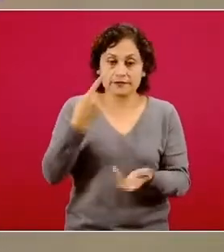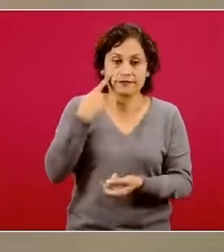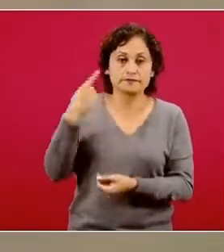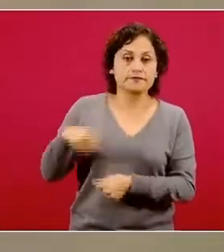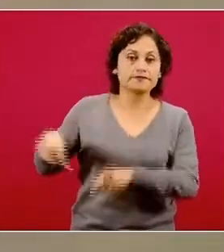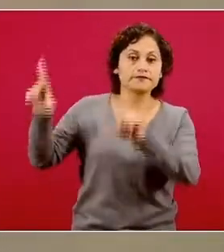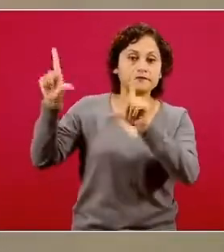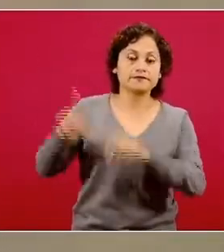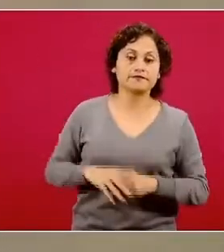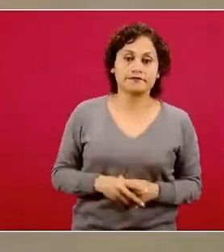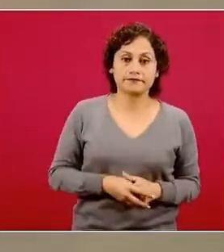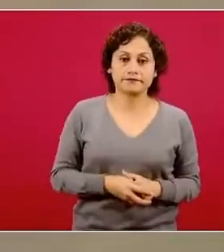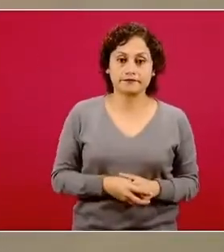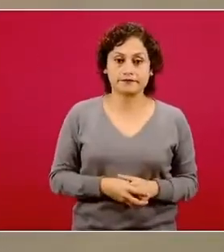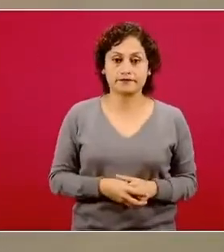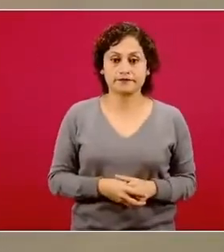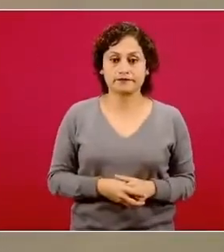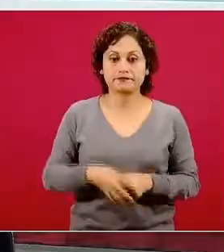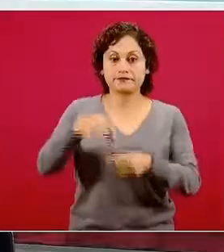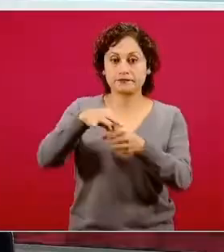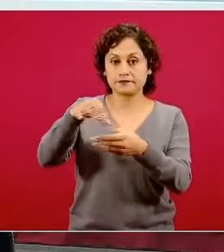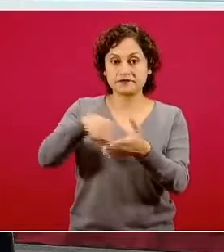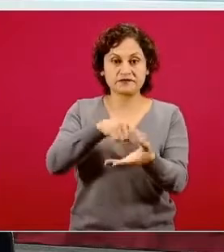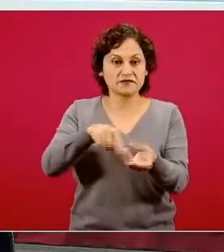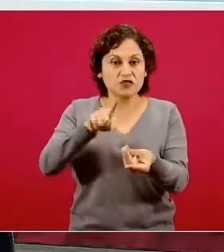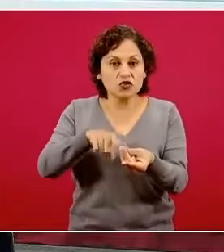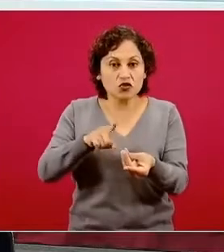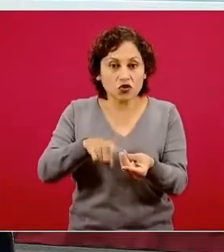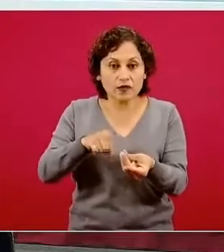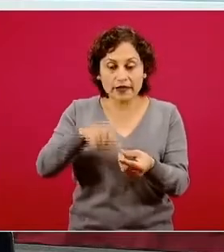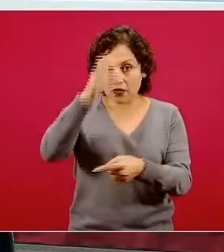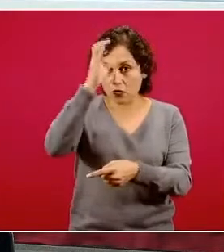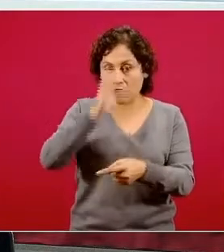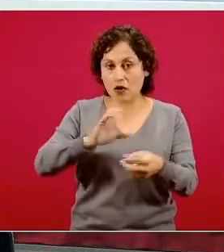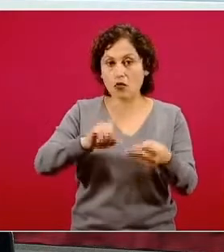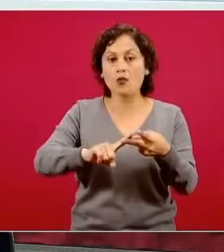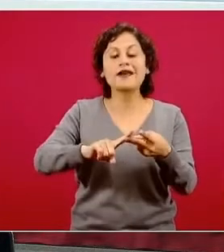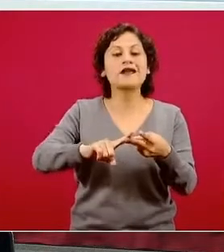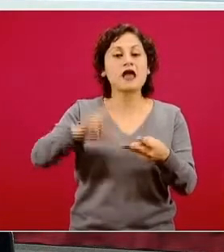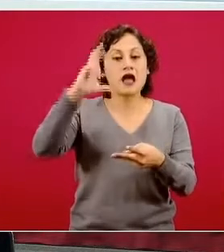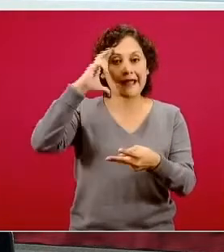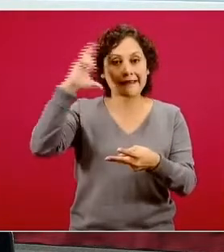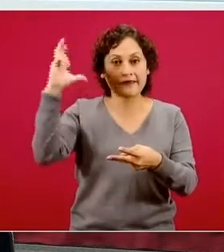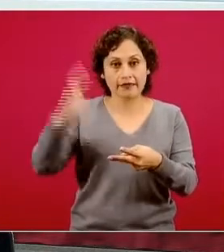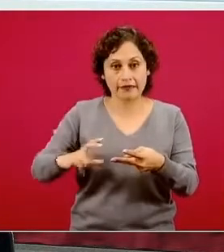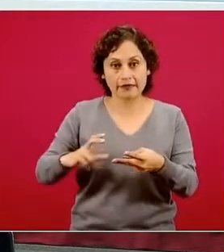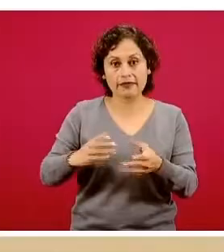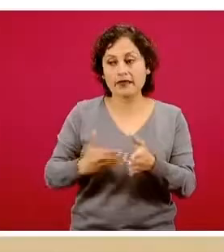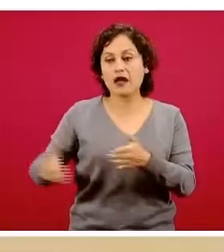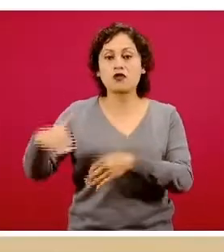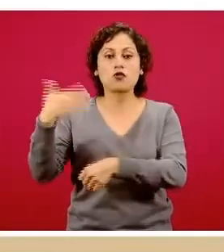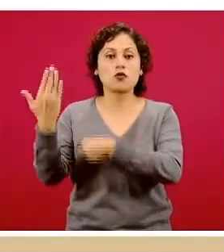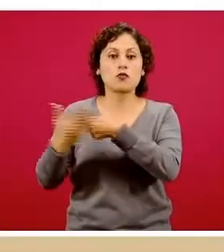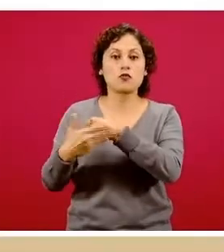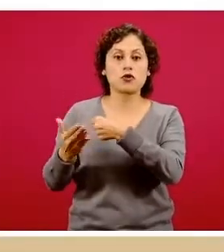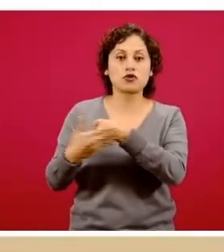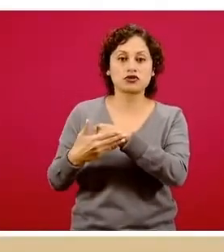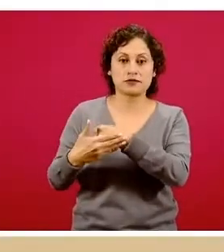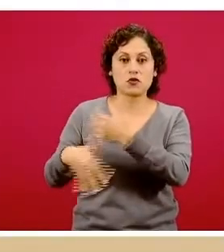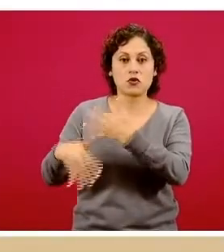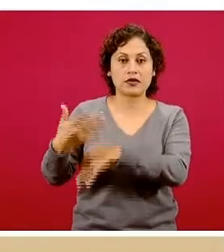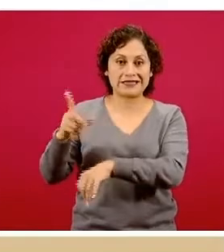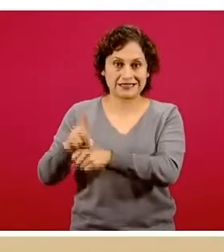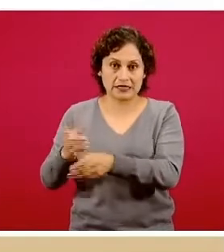favor. Las elecciones son en Coahuila y en Hidalgo y serán dentro de 2 semanas, en 15 días,